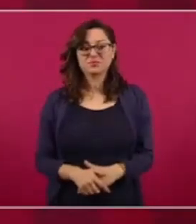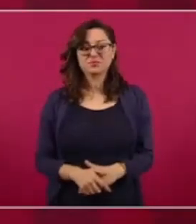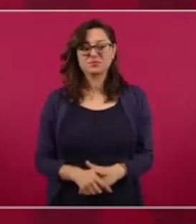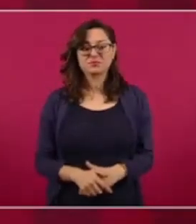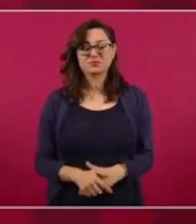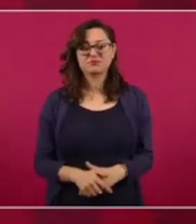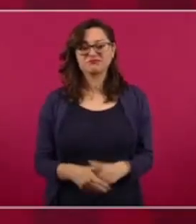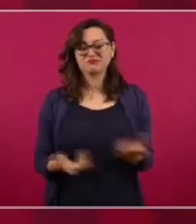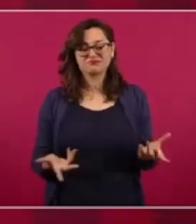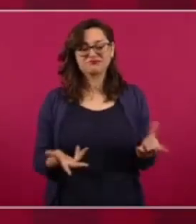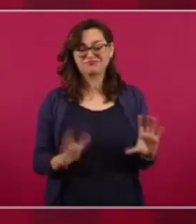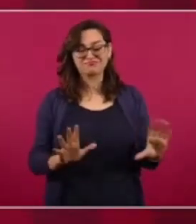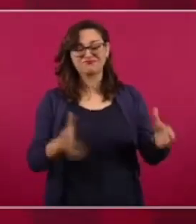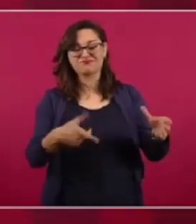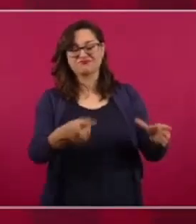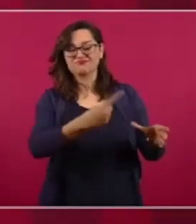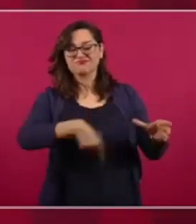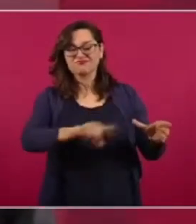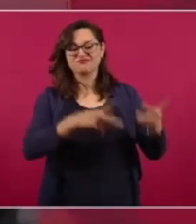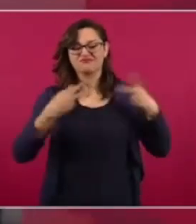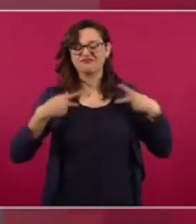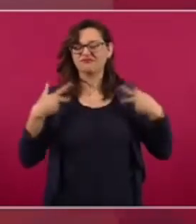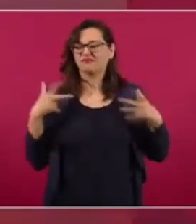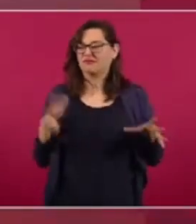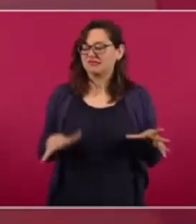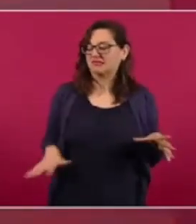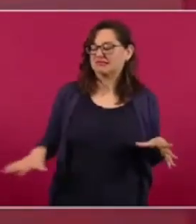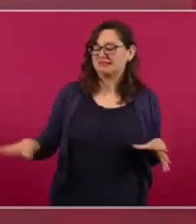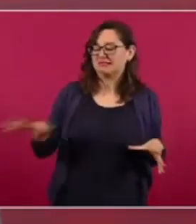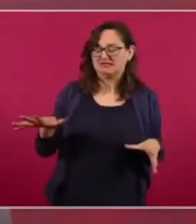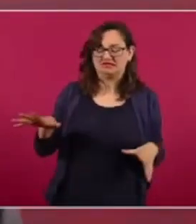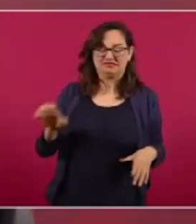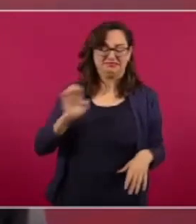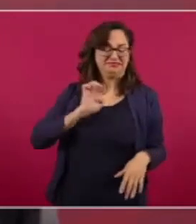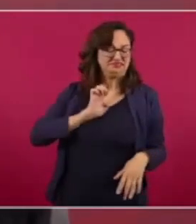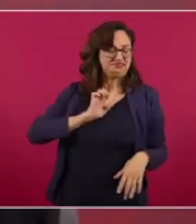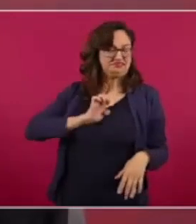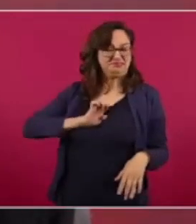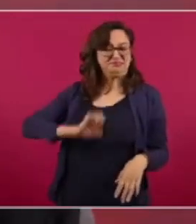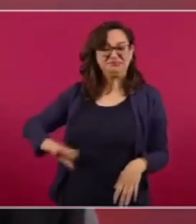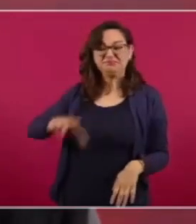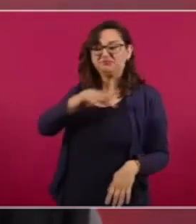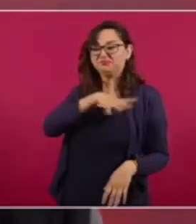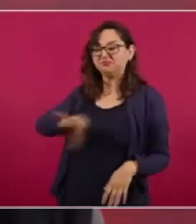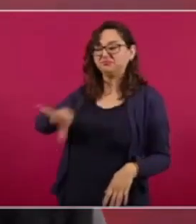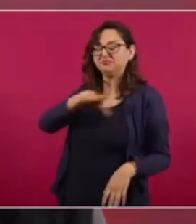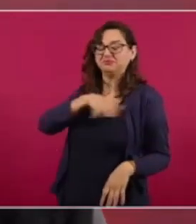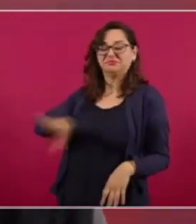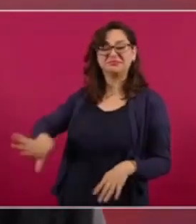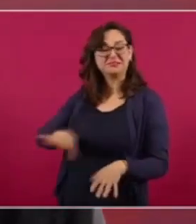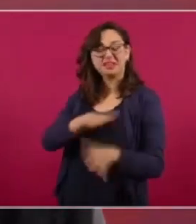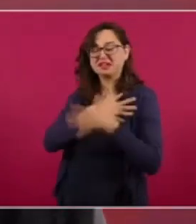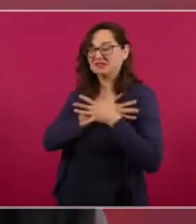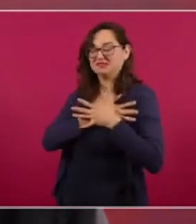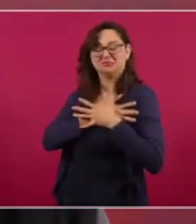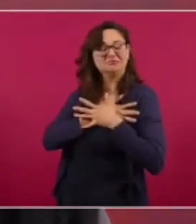desprecian al pueblo, no le tienen amor al pueblo.